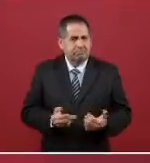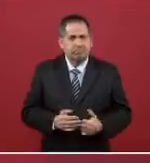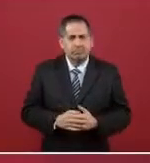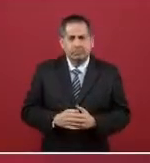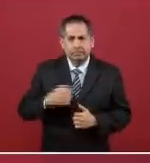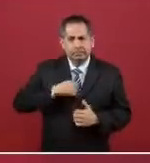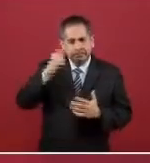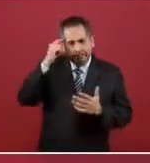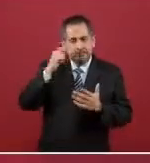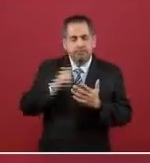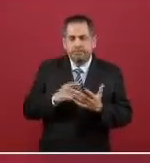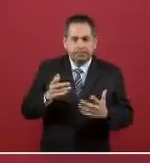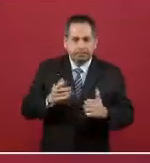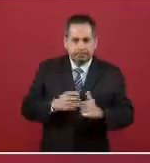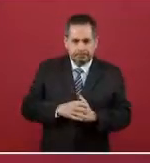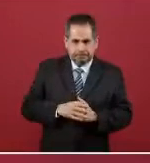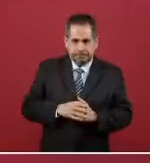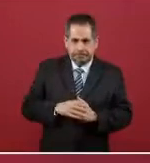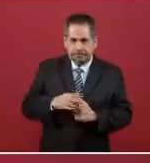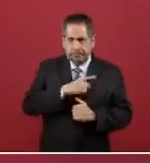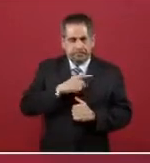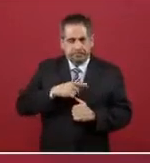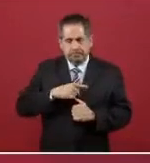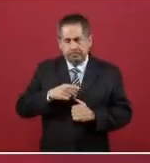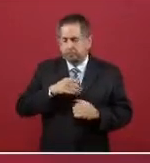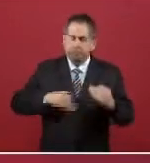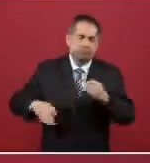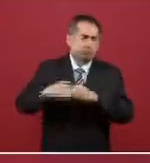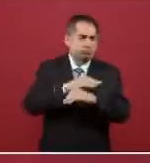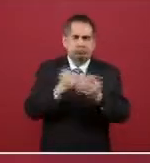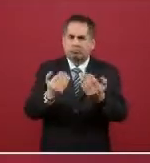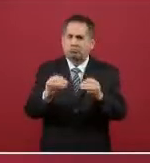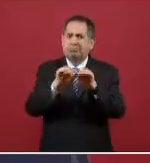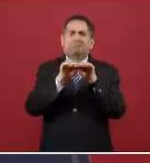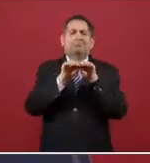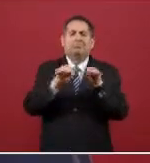Yo creo que esto debe de aplicar a todos.